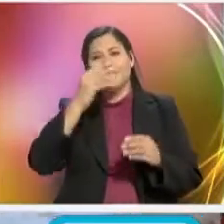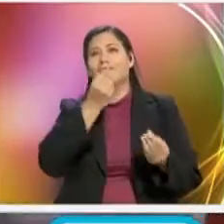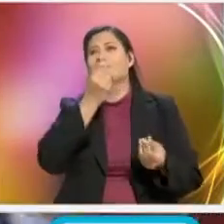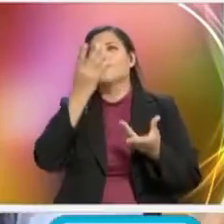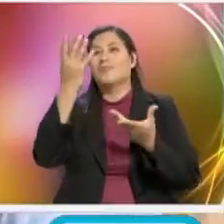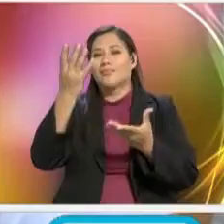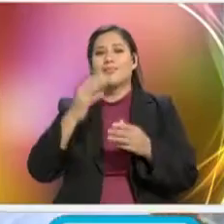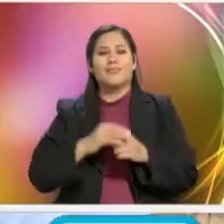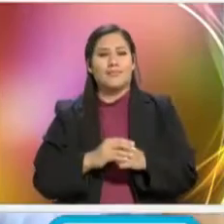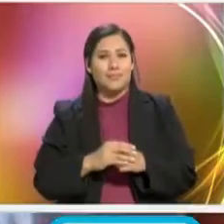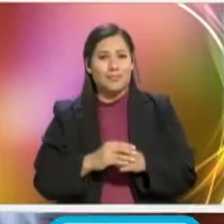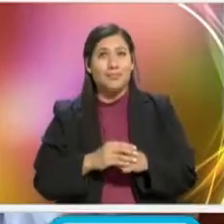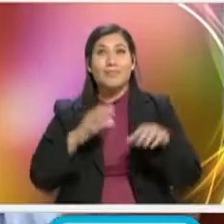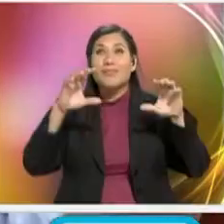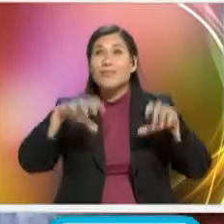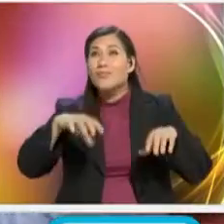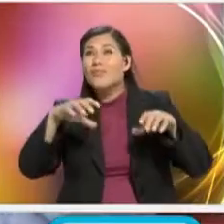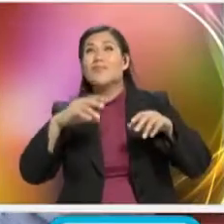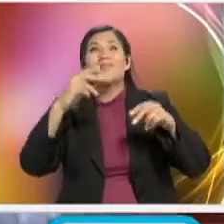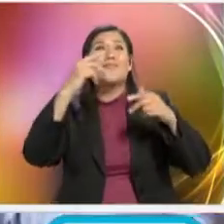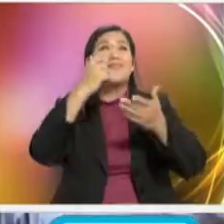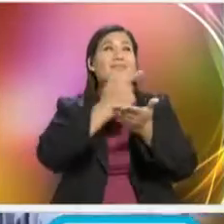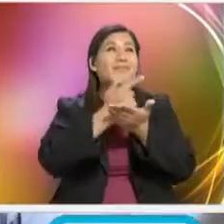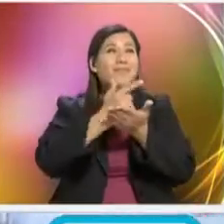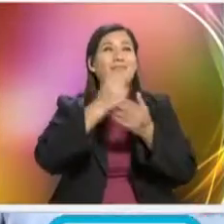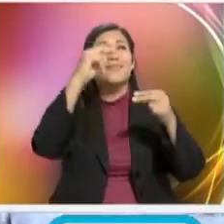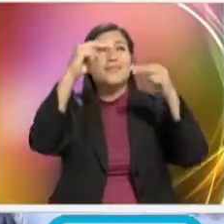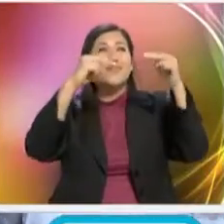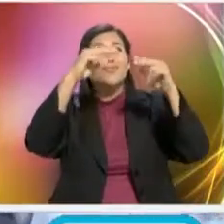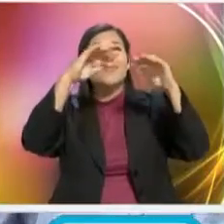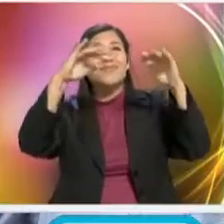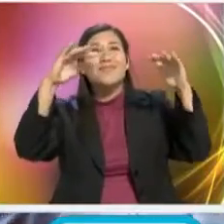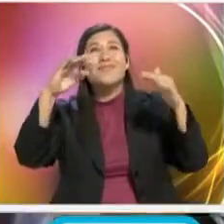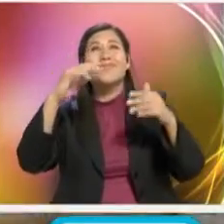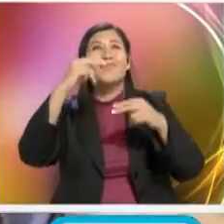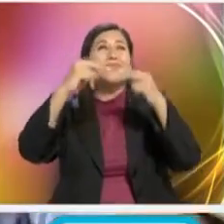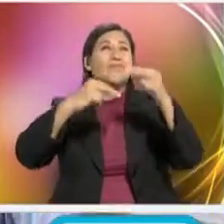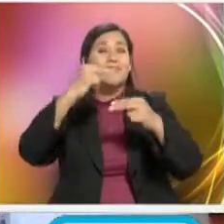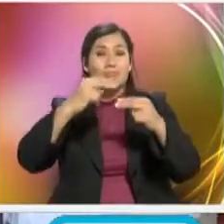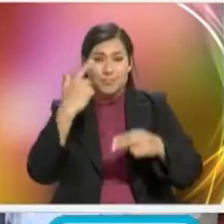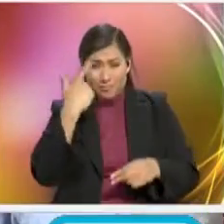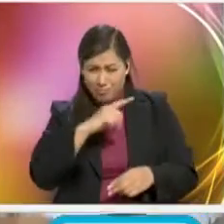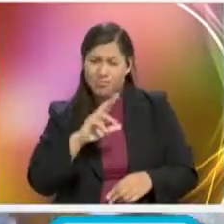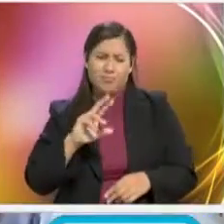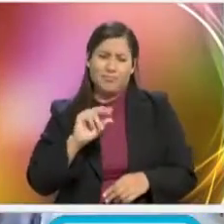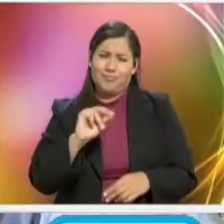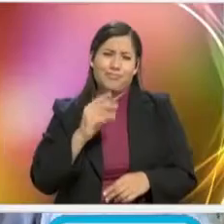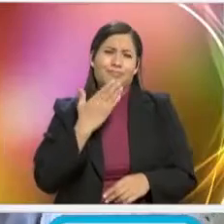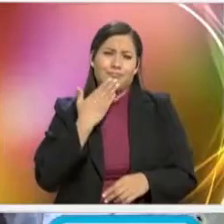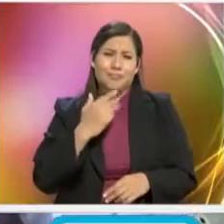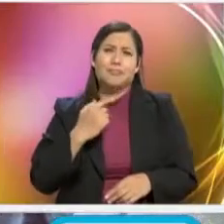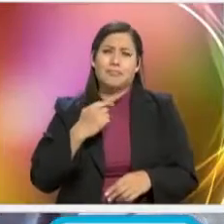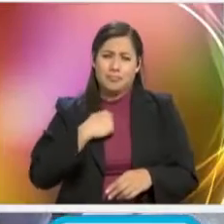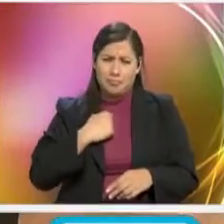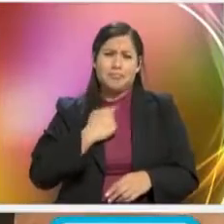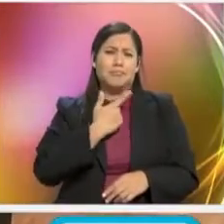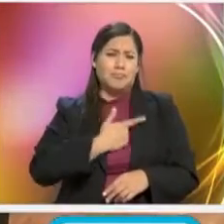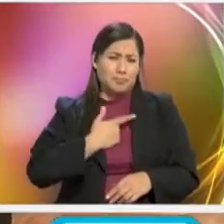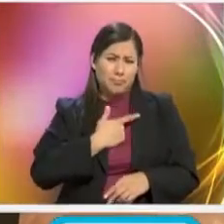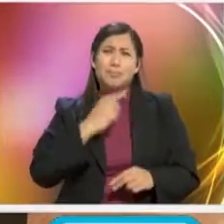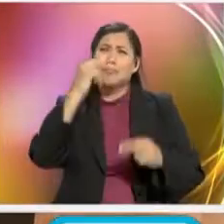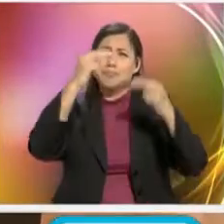poética. ¿Qué tan feo es el día que es gris y que está lleno de nubes? Bueno, pues nada, yo creo que no es feo. Yo creo que A mí me gustan esos días. A mí